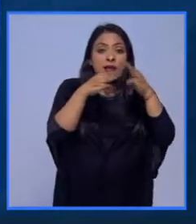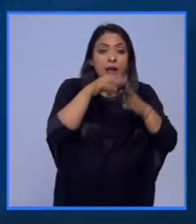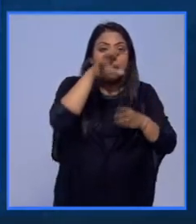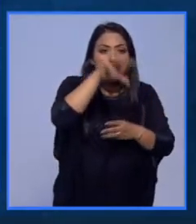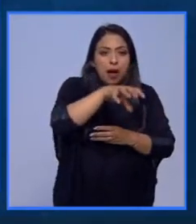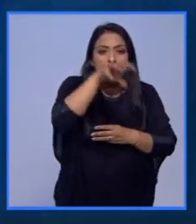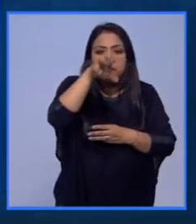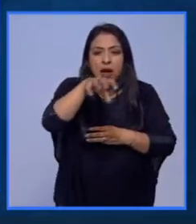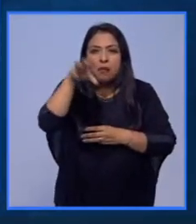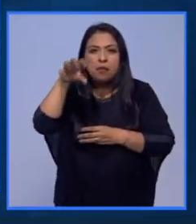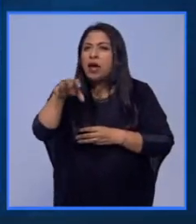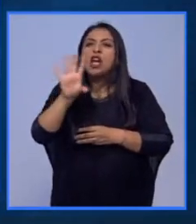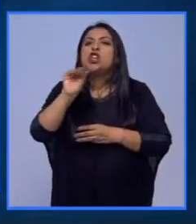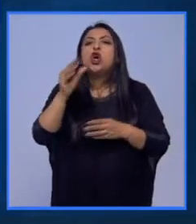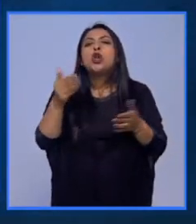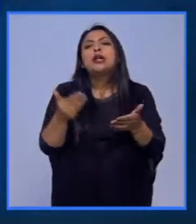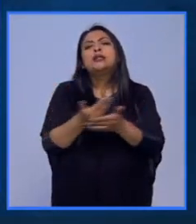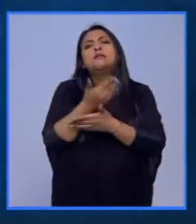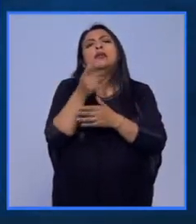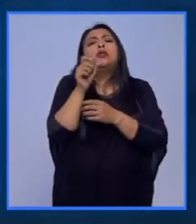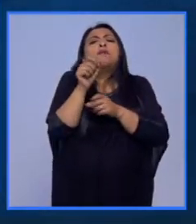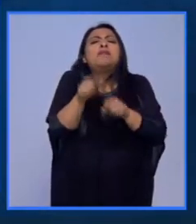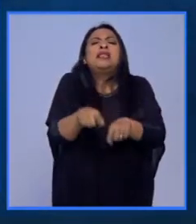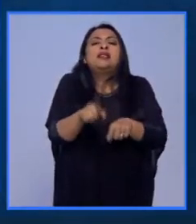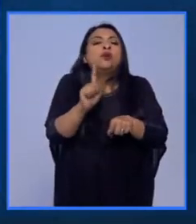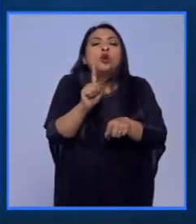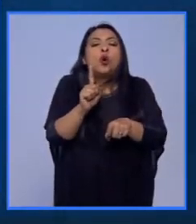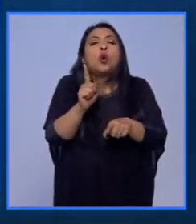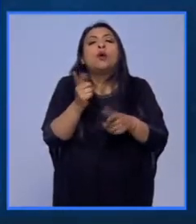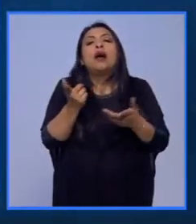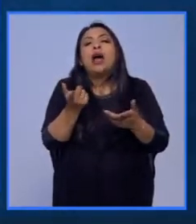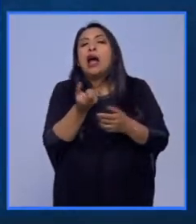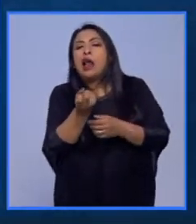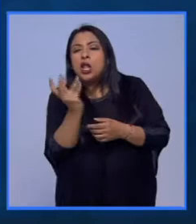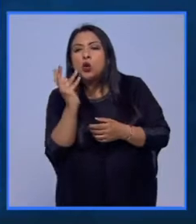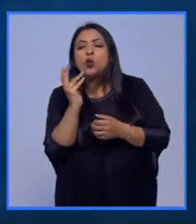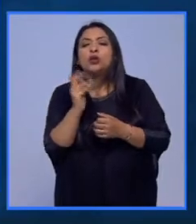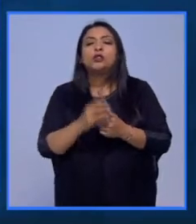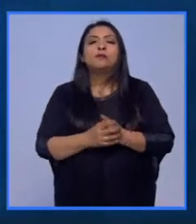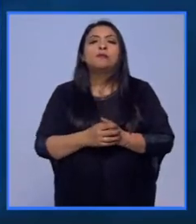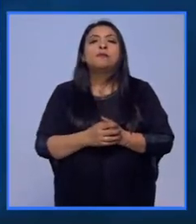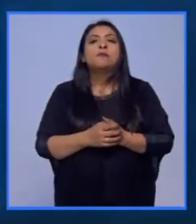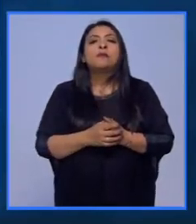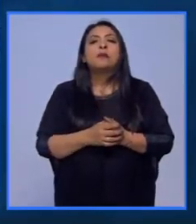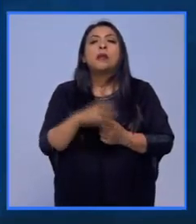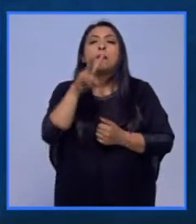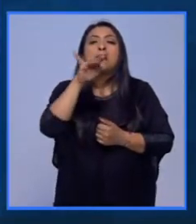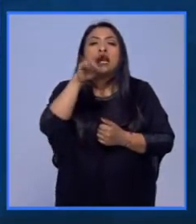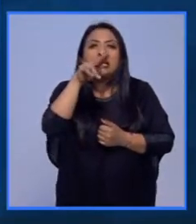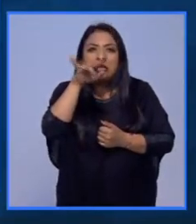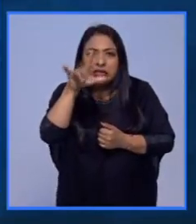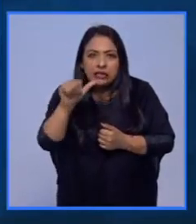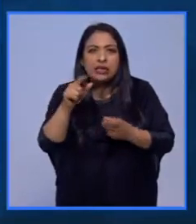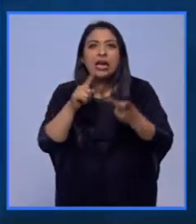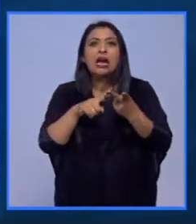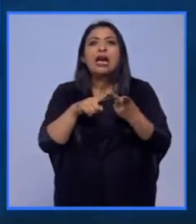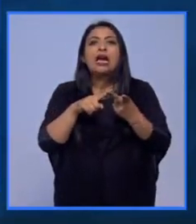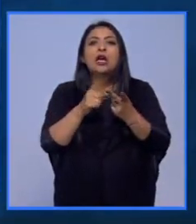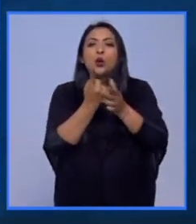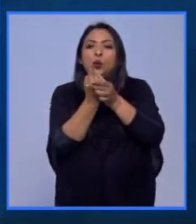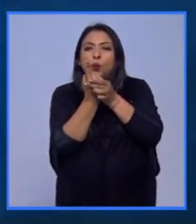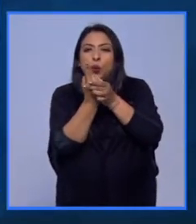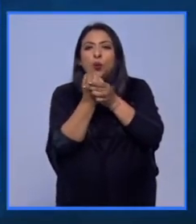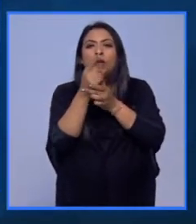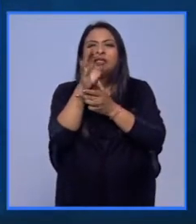decir, no es el nacimiento per se, sino porque unos hay de vainilla, de cera,